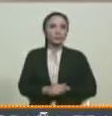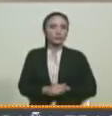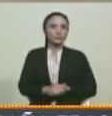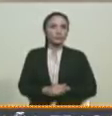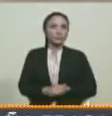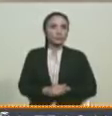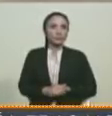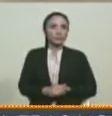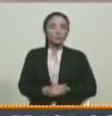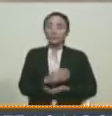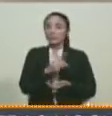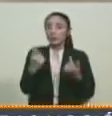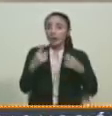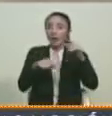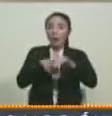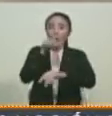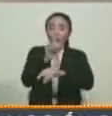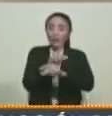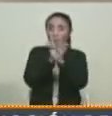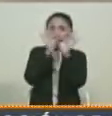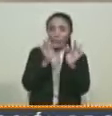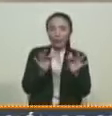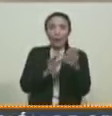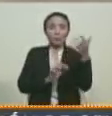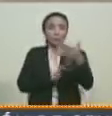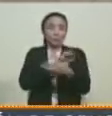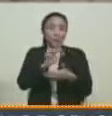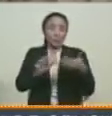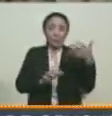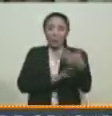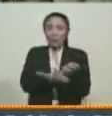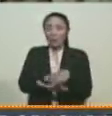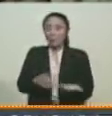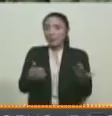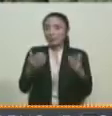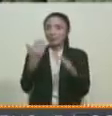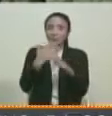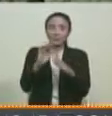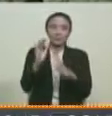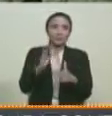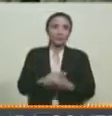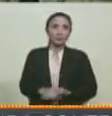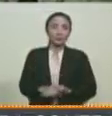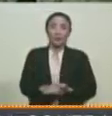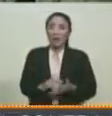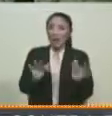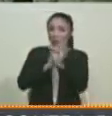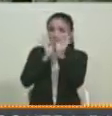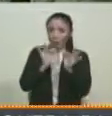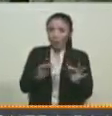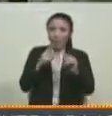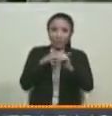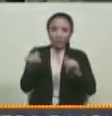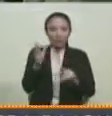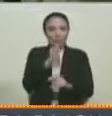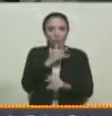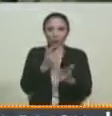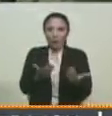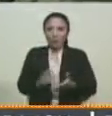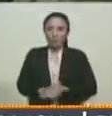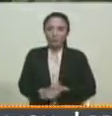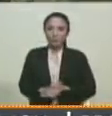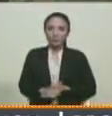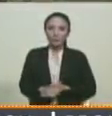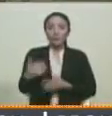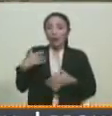es la única salida a la crisis del capitalismo, de verdad. No hay otra, camarada. No es el